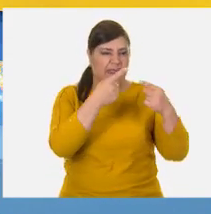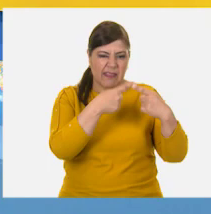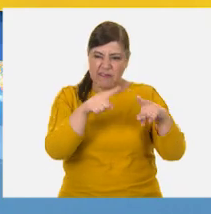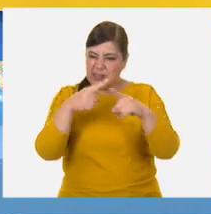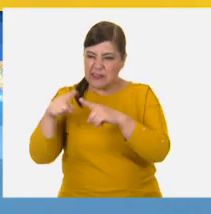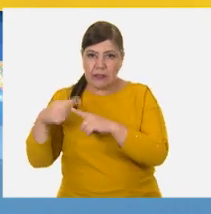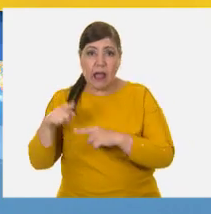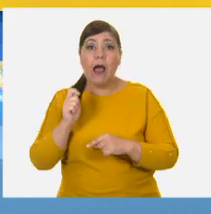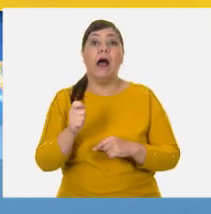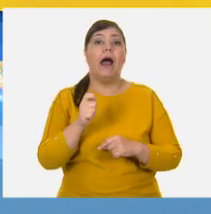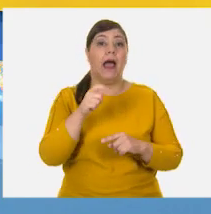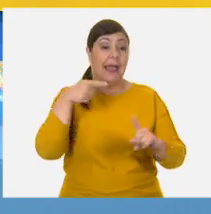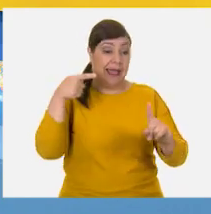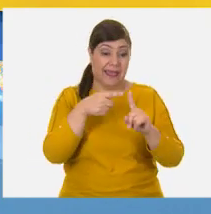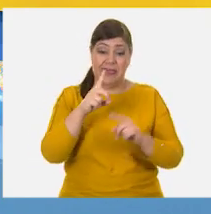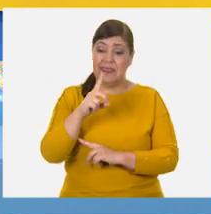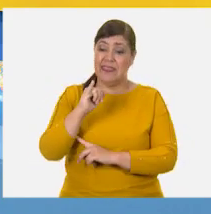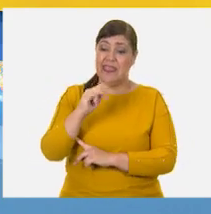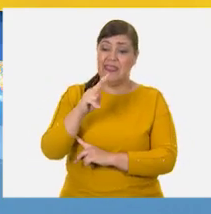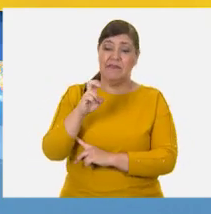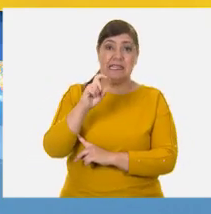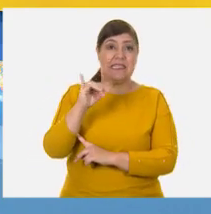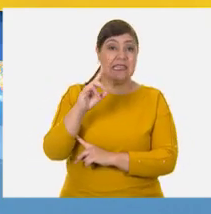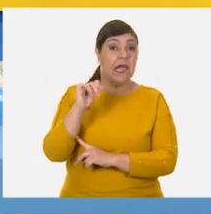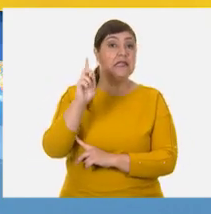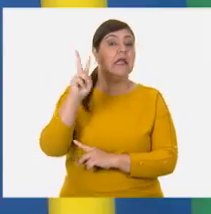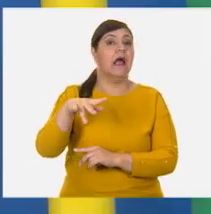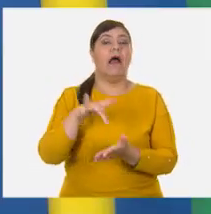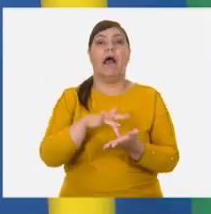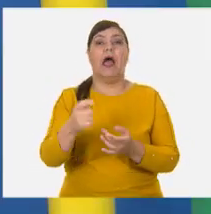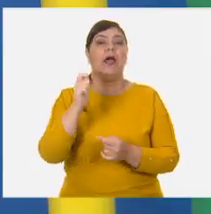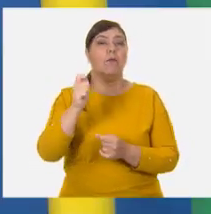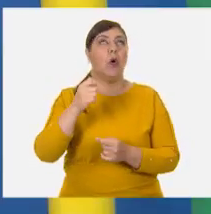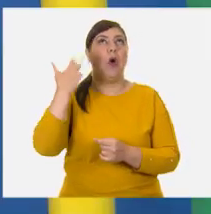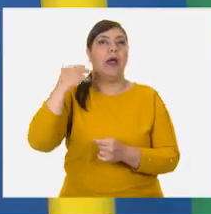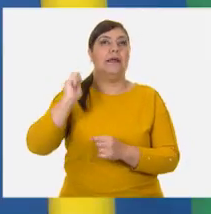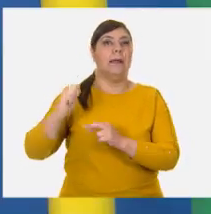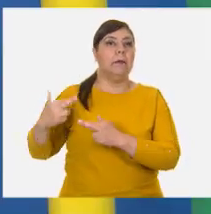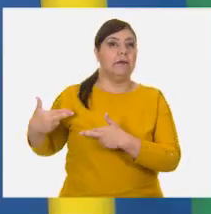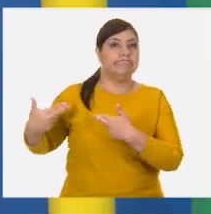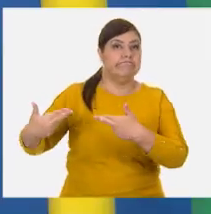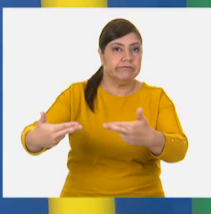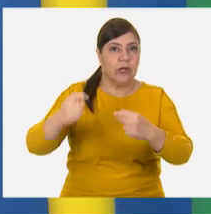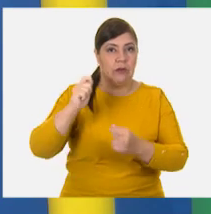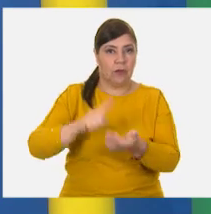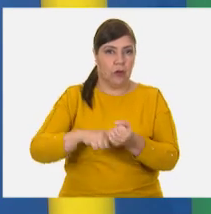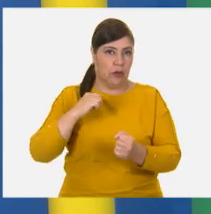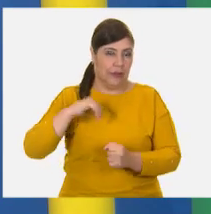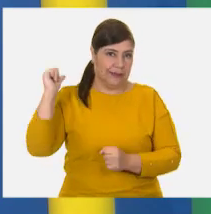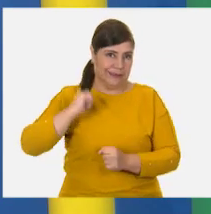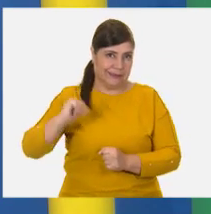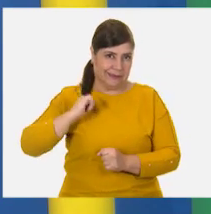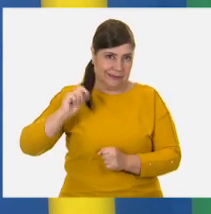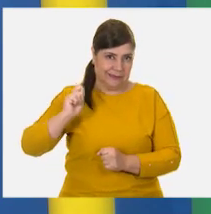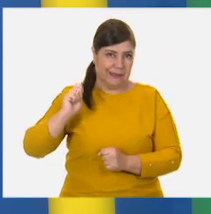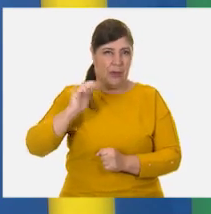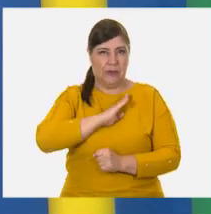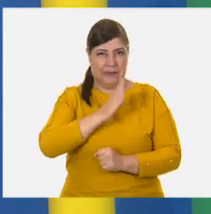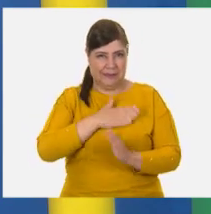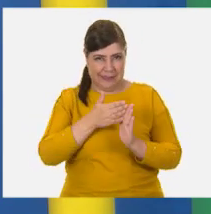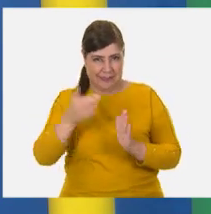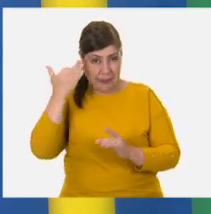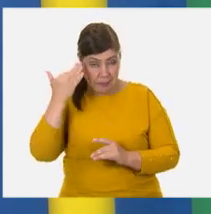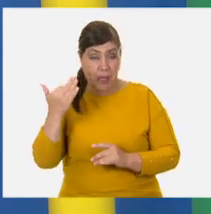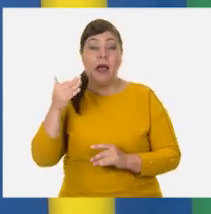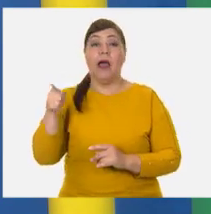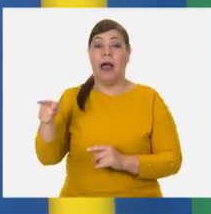todas sus formas es la principal herencia de nuestro pasado virreinal. Así es, Jenny. La doctora Rosselló nos contó que